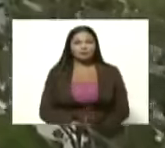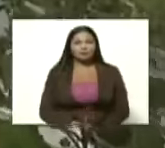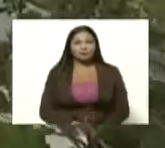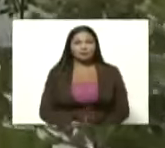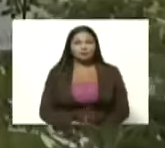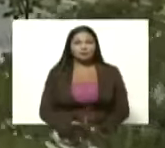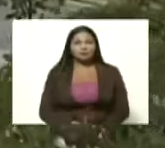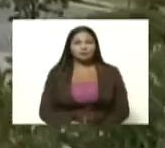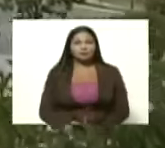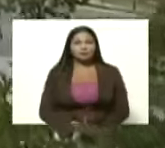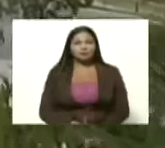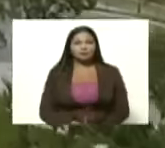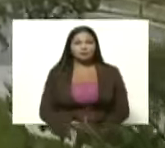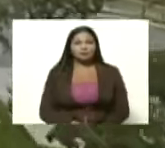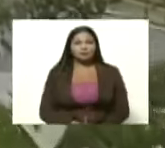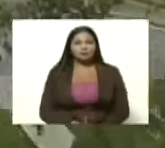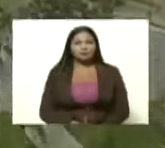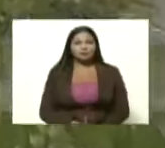en él